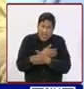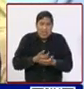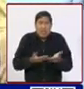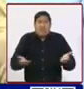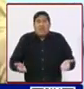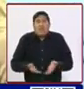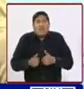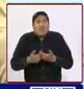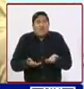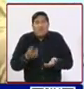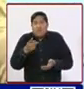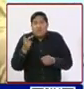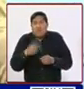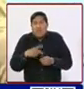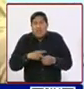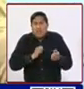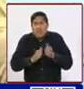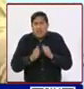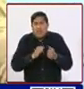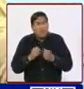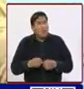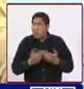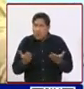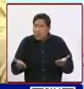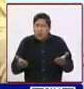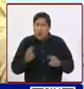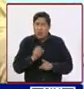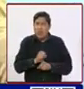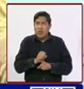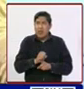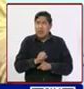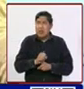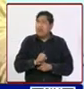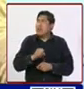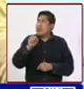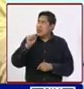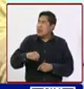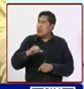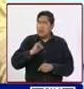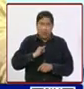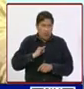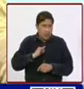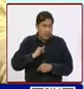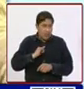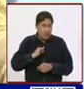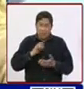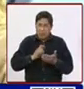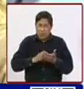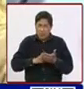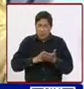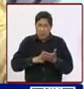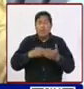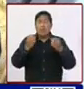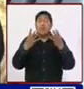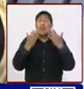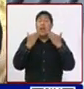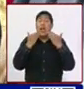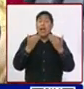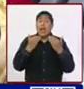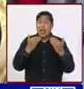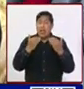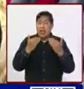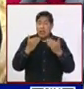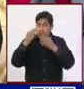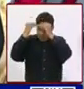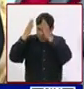dónde nace esto? ¿Has participado en una campaña muy importante tú? Sí, de hecho, esto es gracias a mi profesor